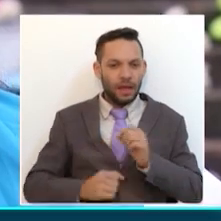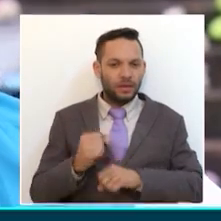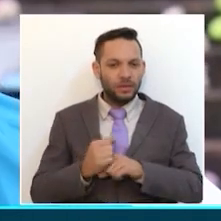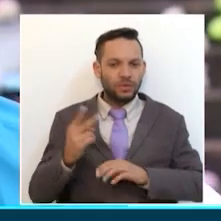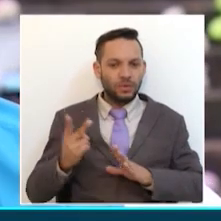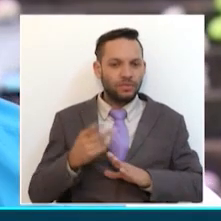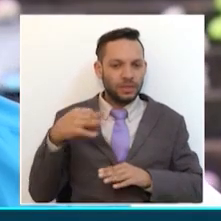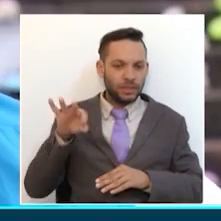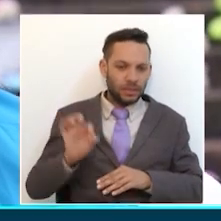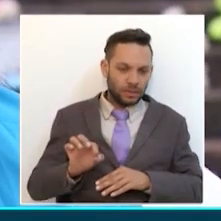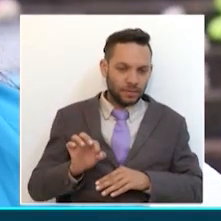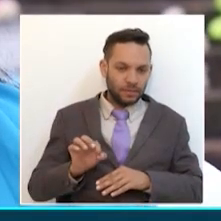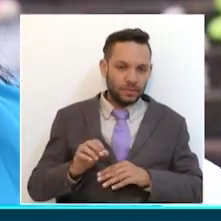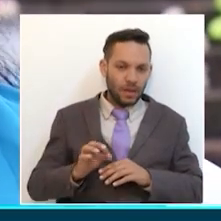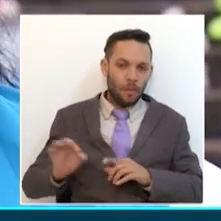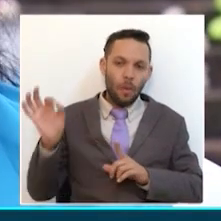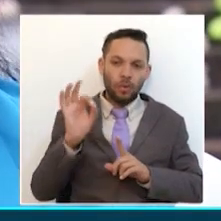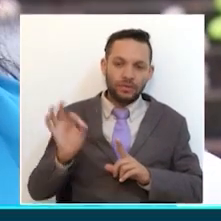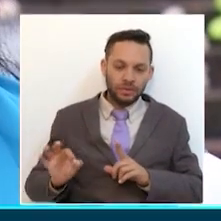una cifra bastante alta,